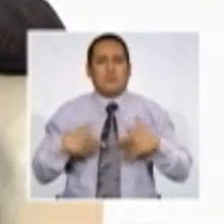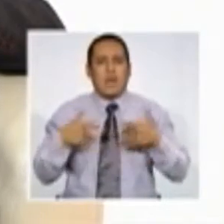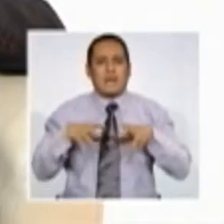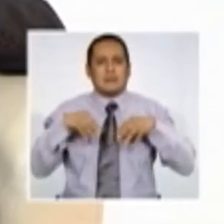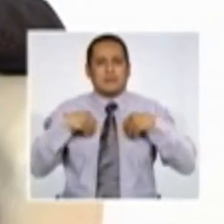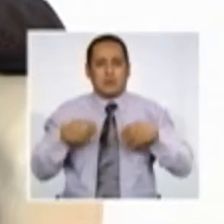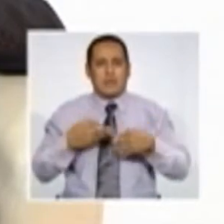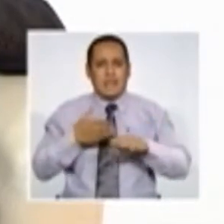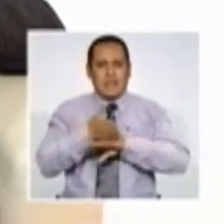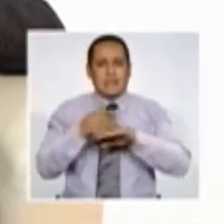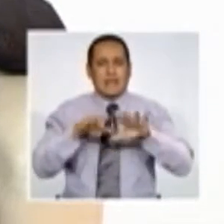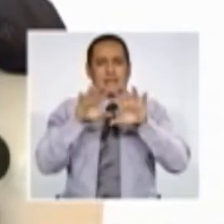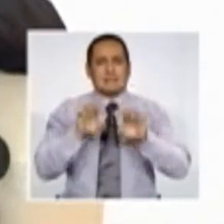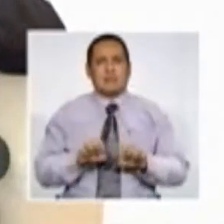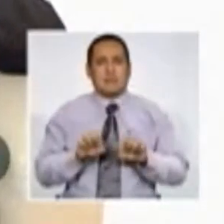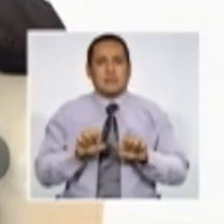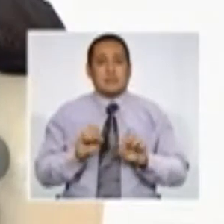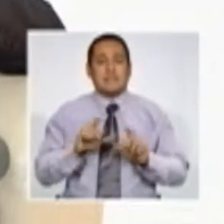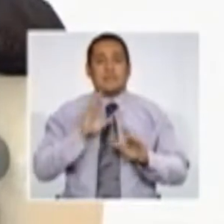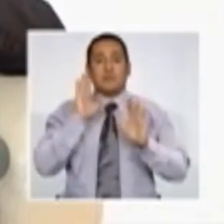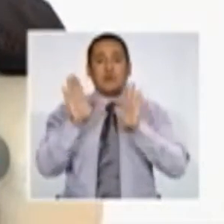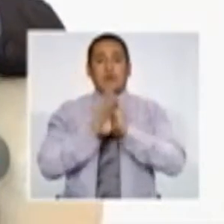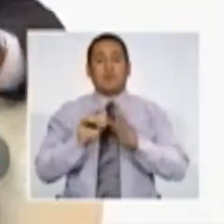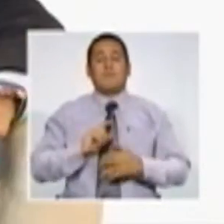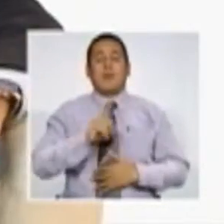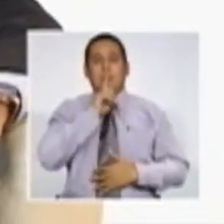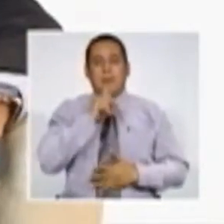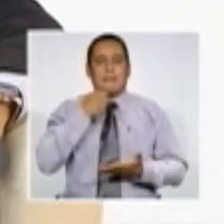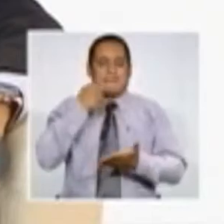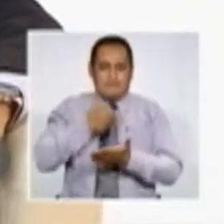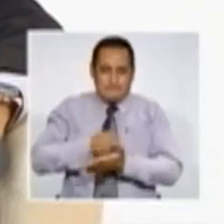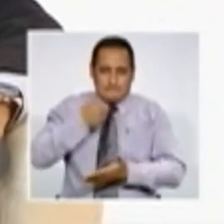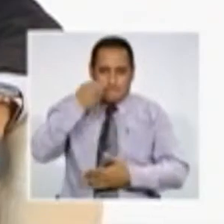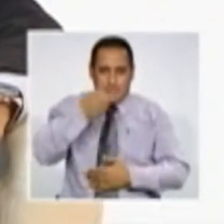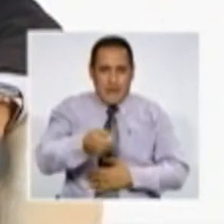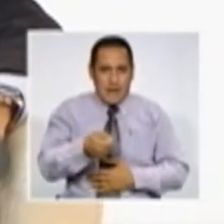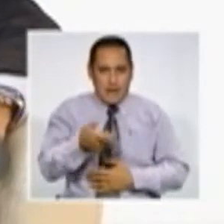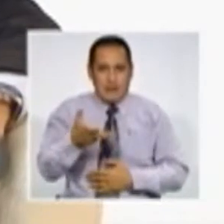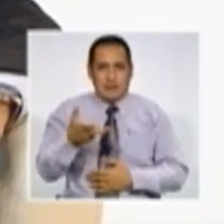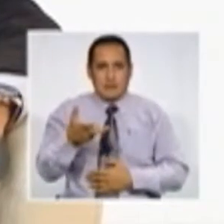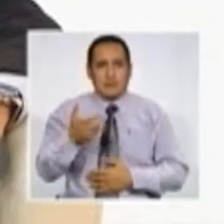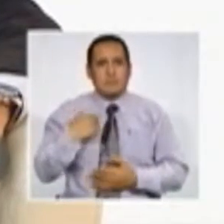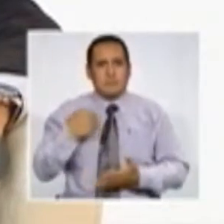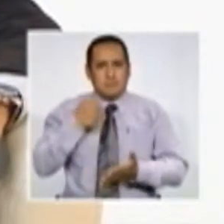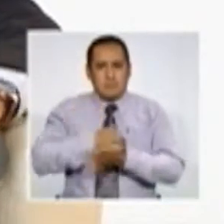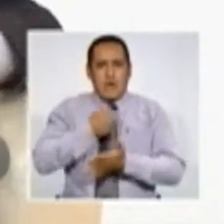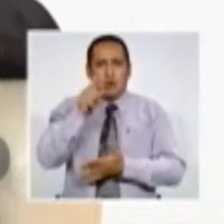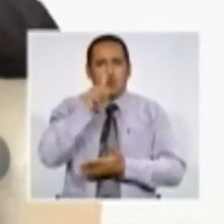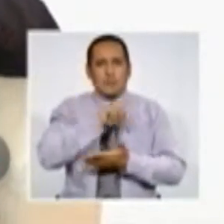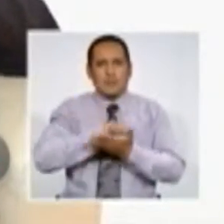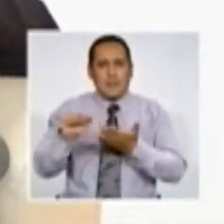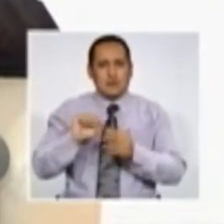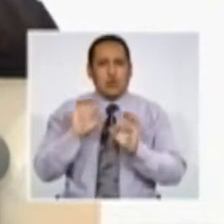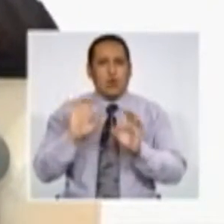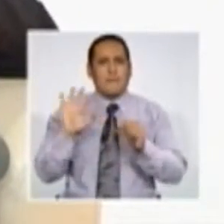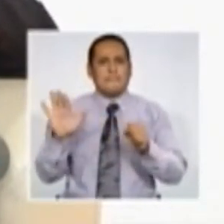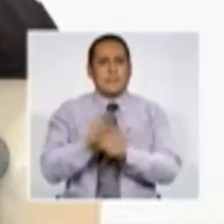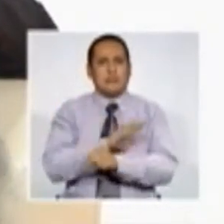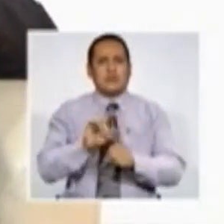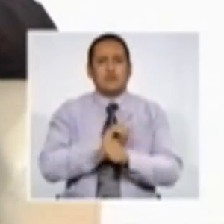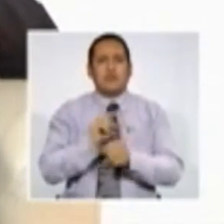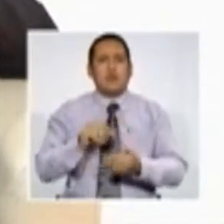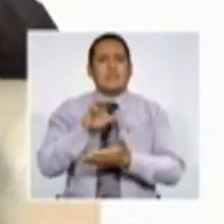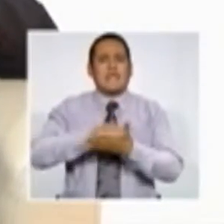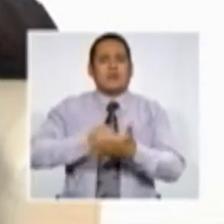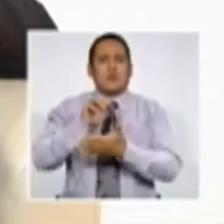no le permitió dar los exámenes. Si el padre paga como que va a pagar por el mes completo, o